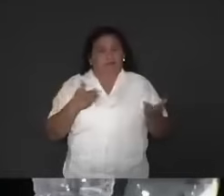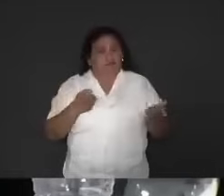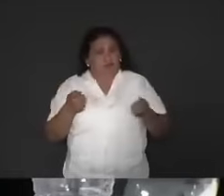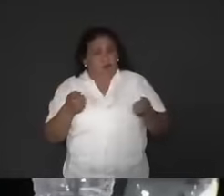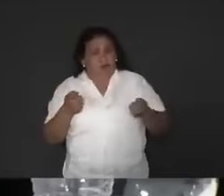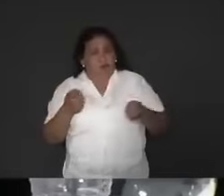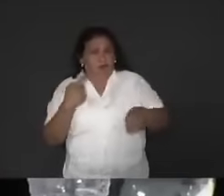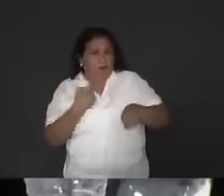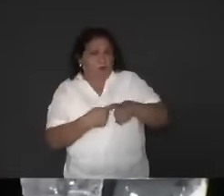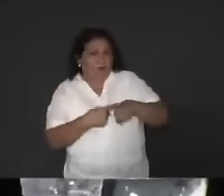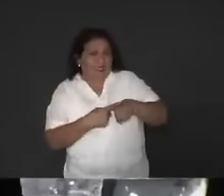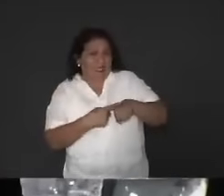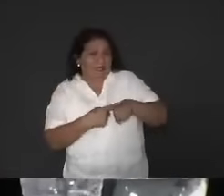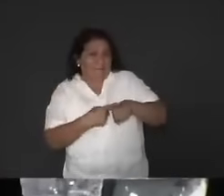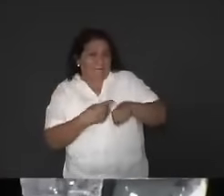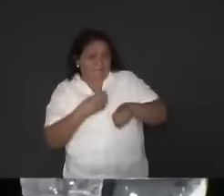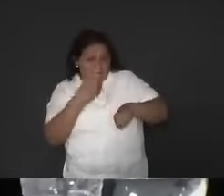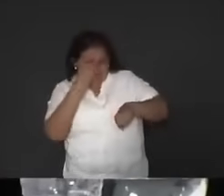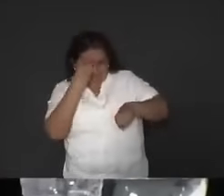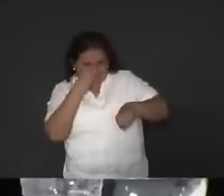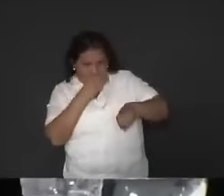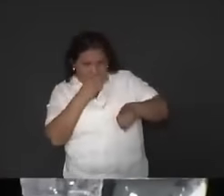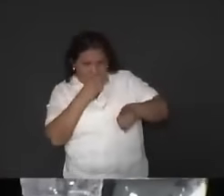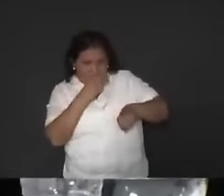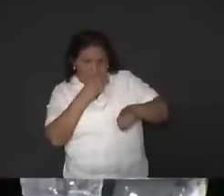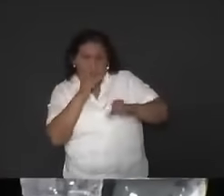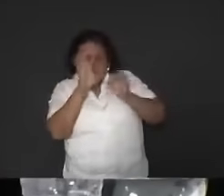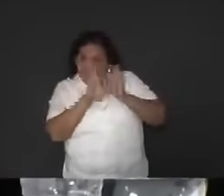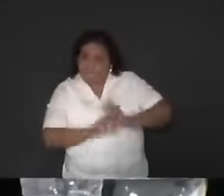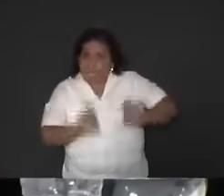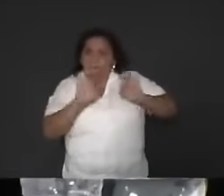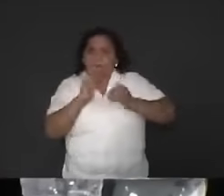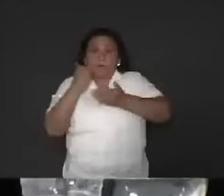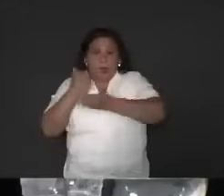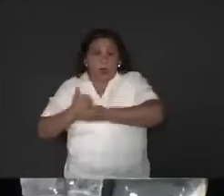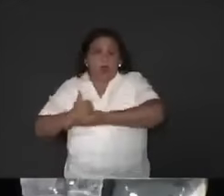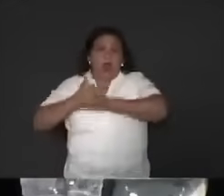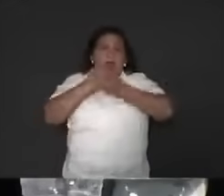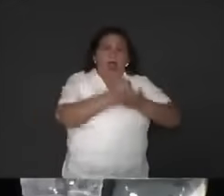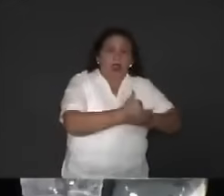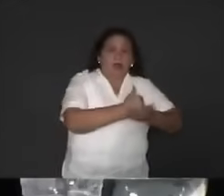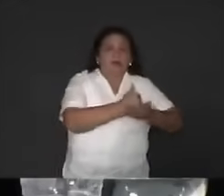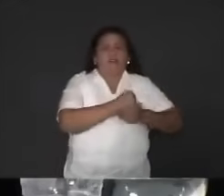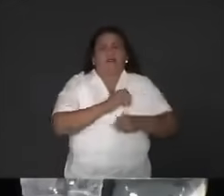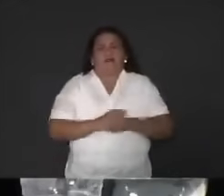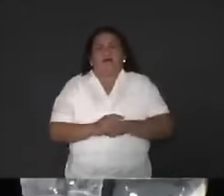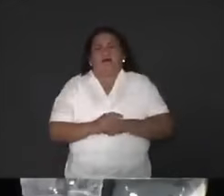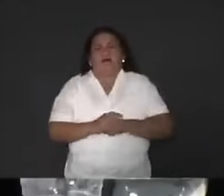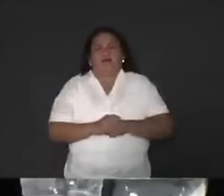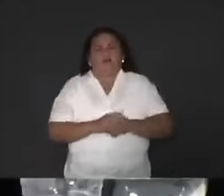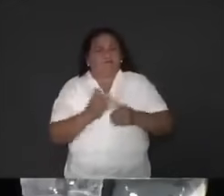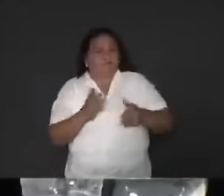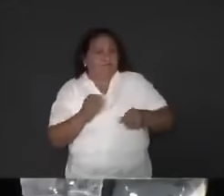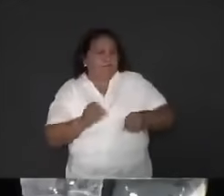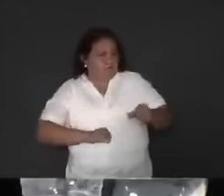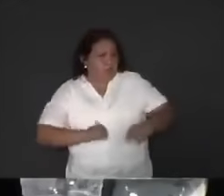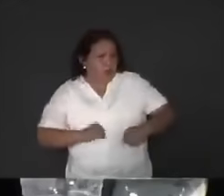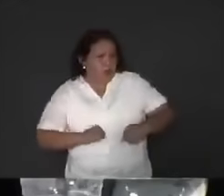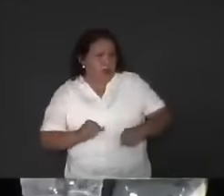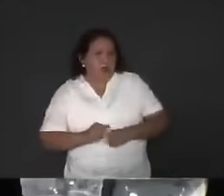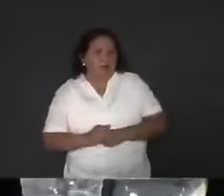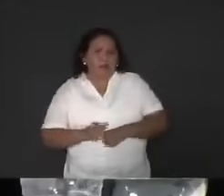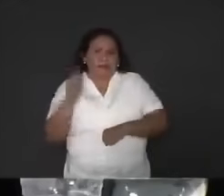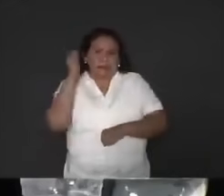enfermedades mentales. Es muy importante ayudar con campañas permanentes que alerten y